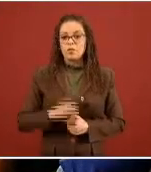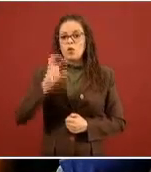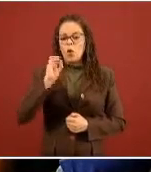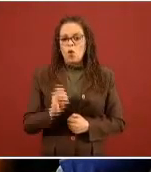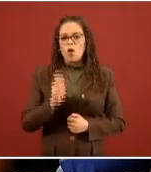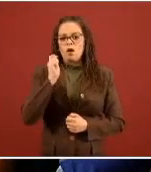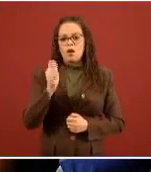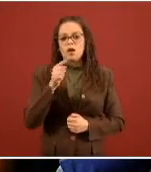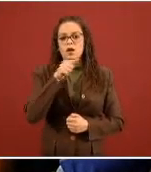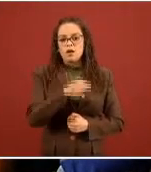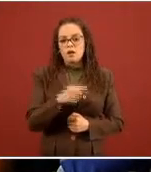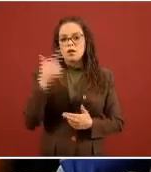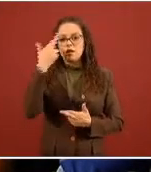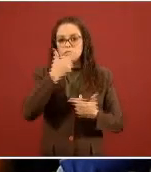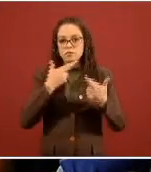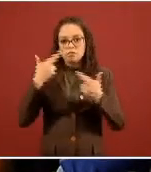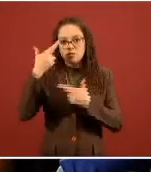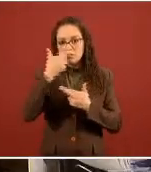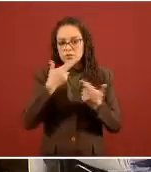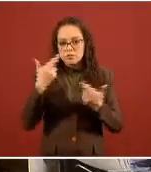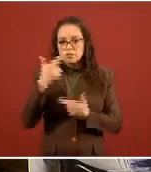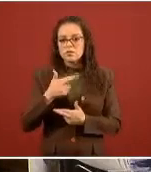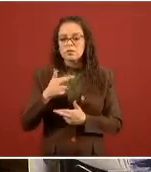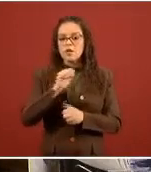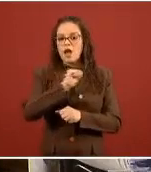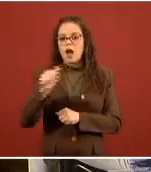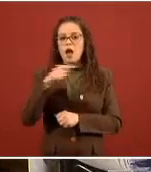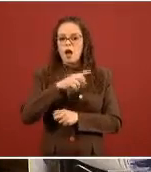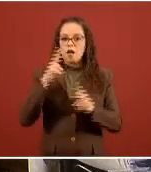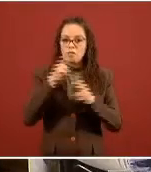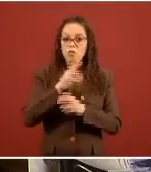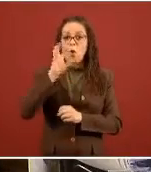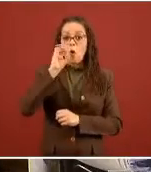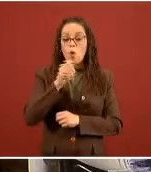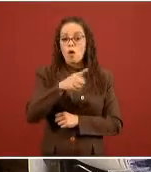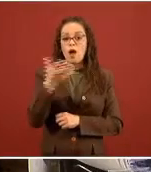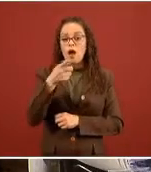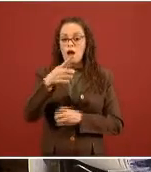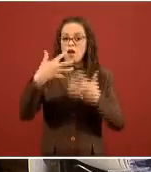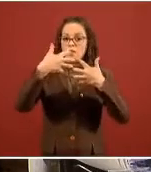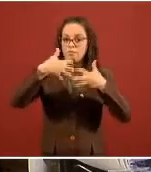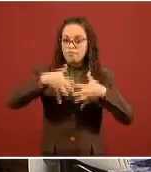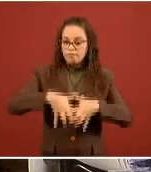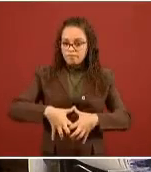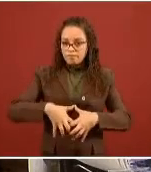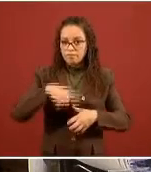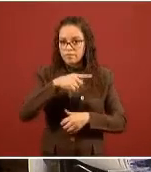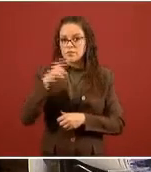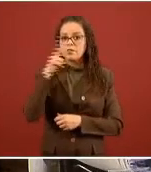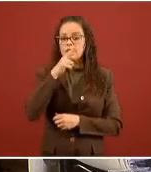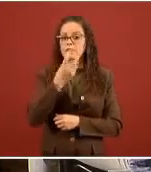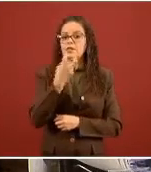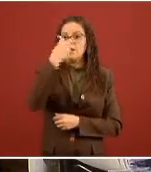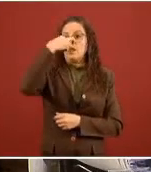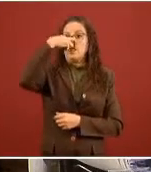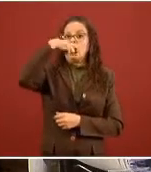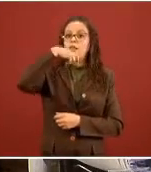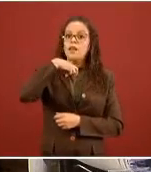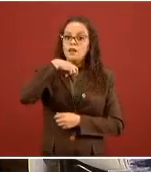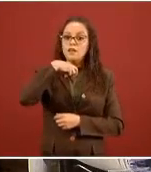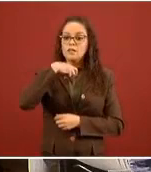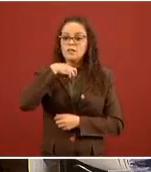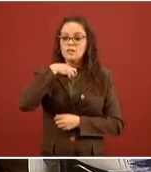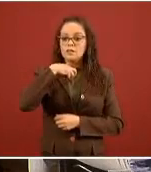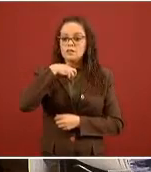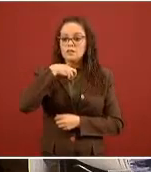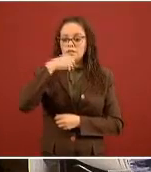vía respiratoria, por ejemplo, la intubación endotraqueal, el colocar la sonda endotraqueal, la sonda